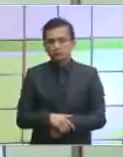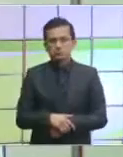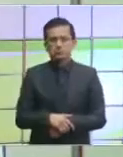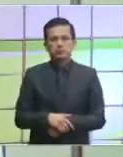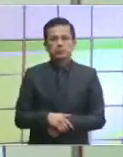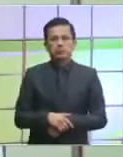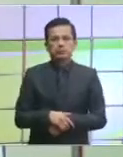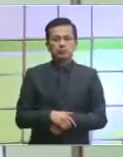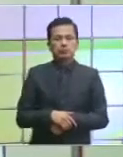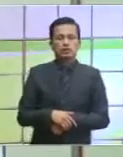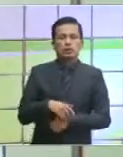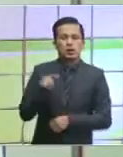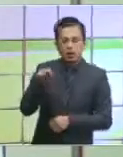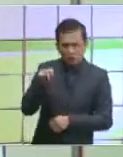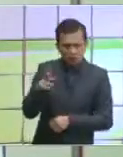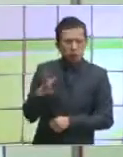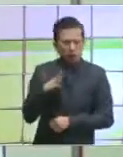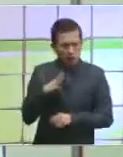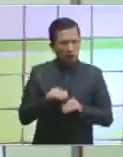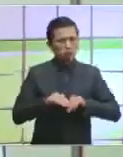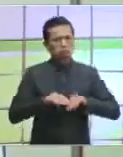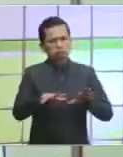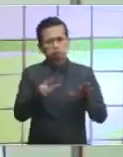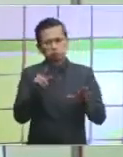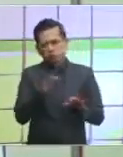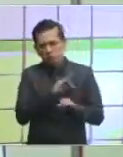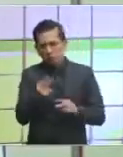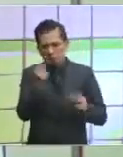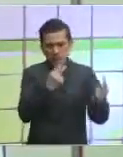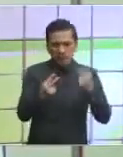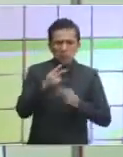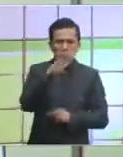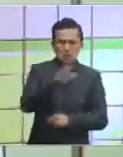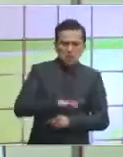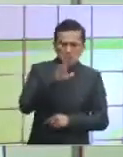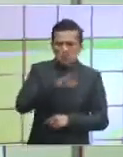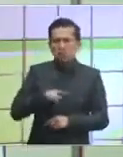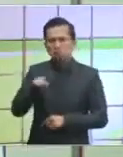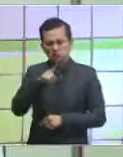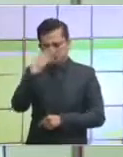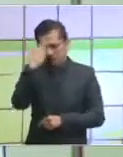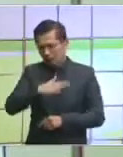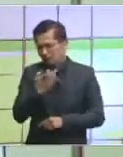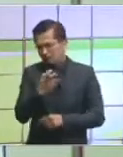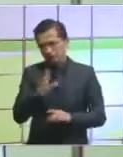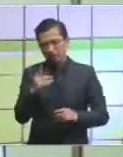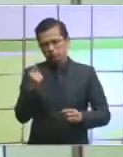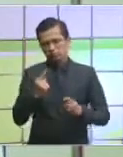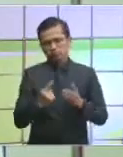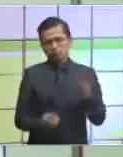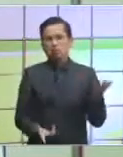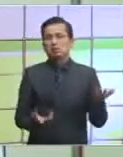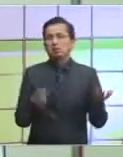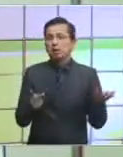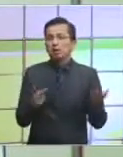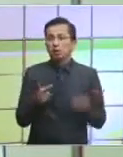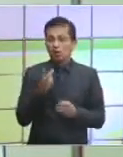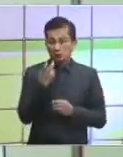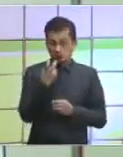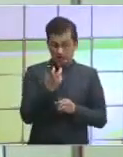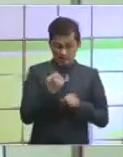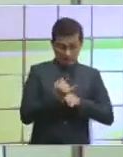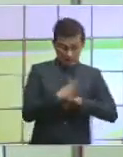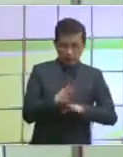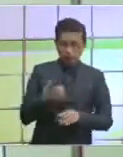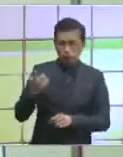nos pueden ver en vivo ya todo color etc también usted los miércoles todos esos días y qué estamos haciendo con esa información como sociedad